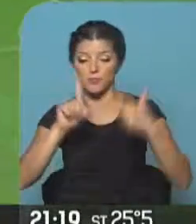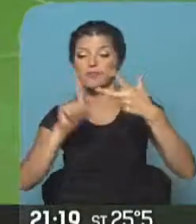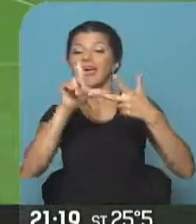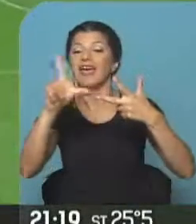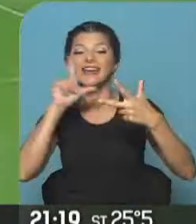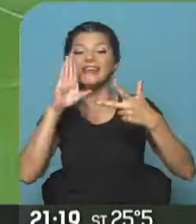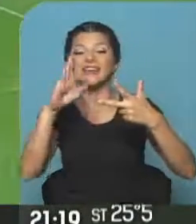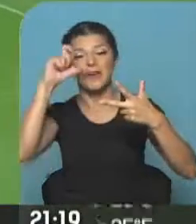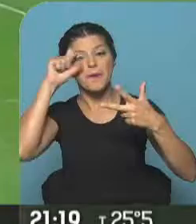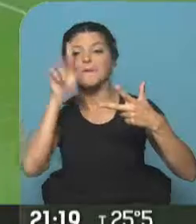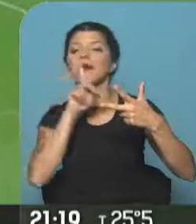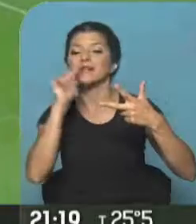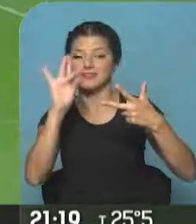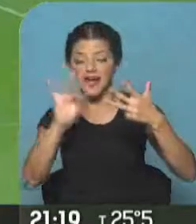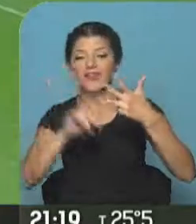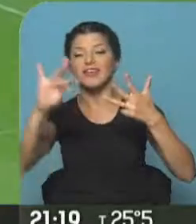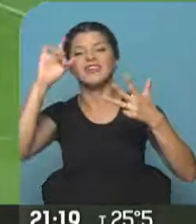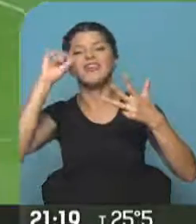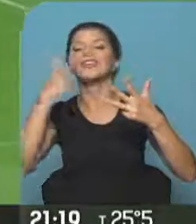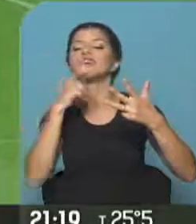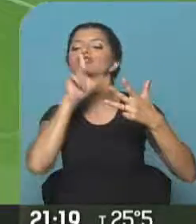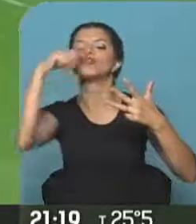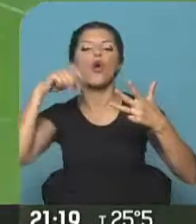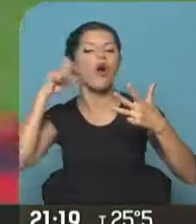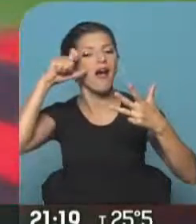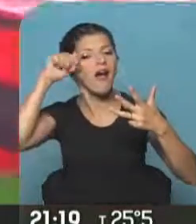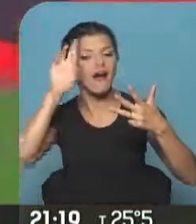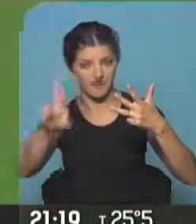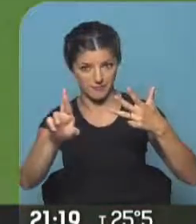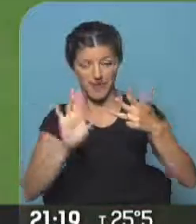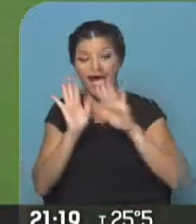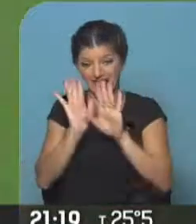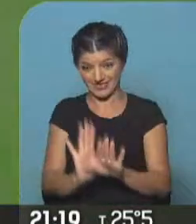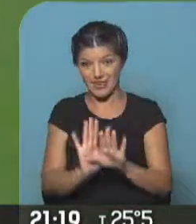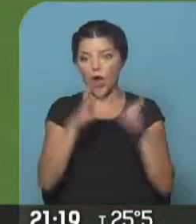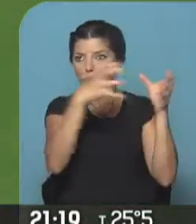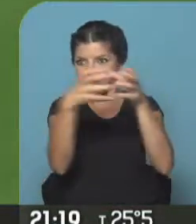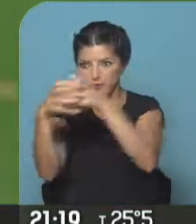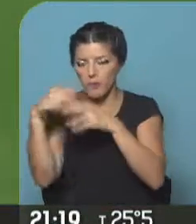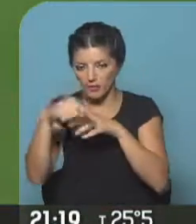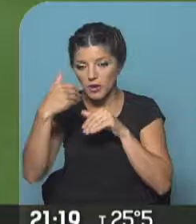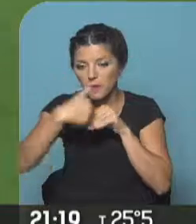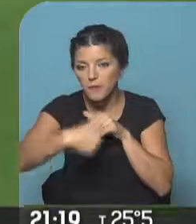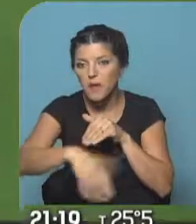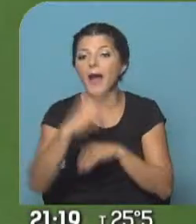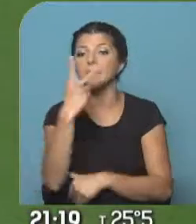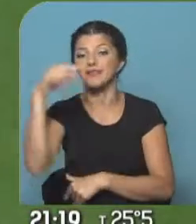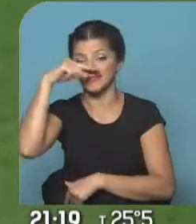Strongest. Este es el panorama de los equipos argentinos para la fase de grupos que arranca el 27 de febrero.